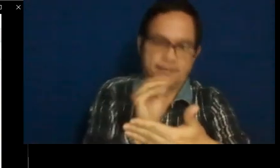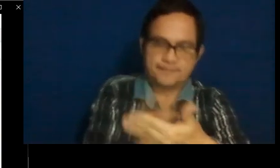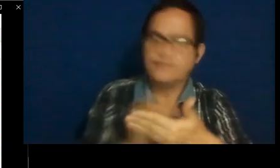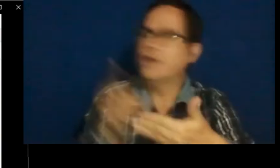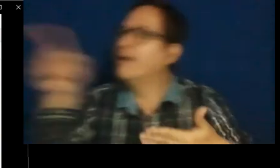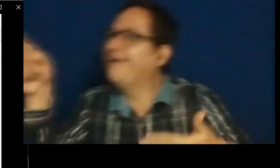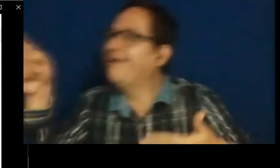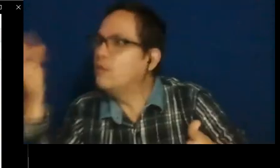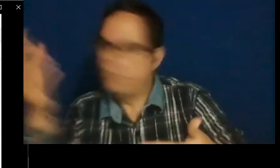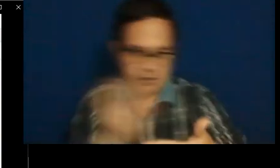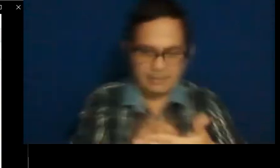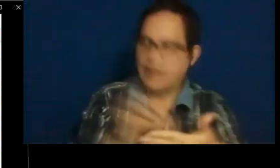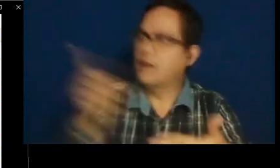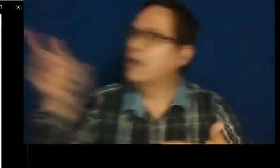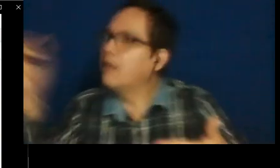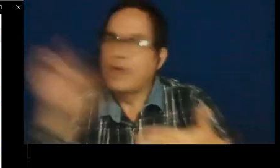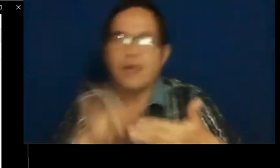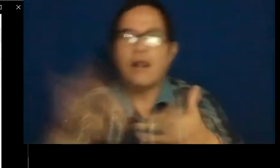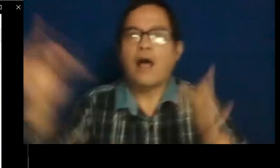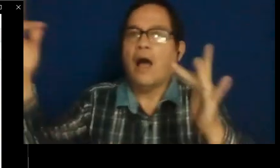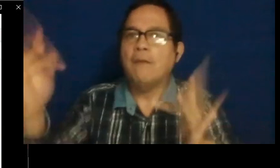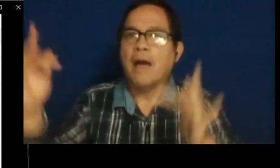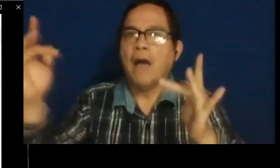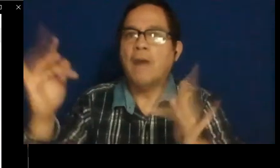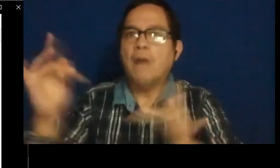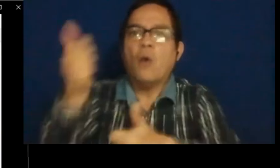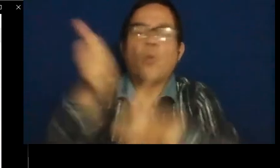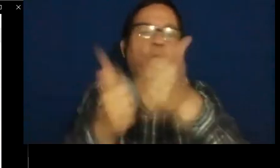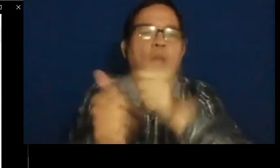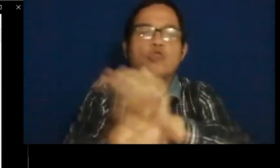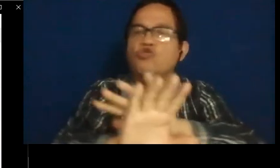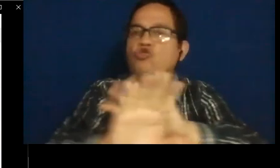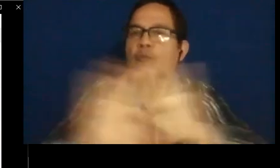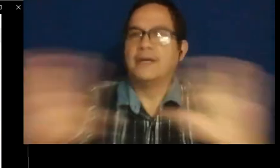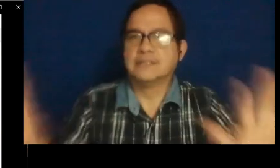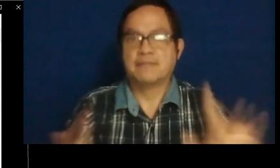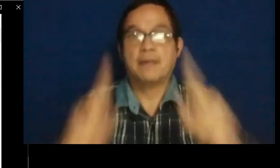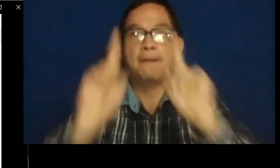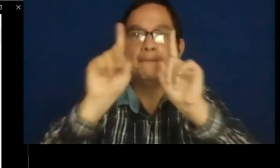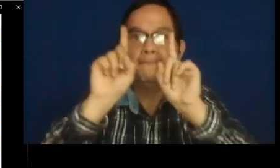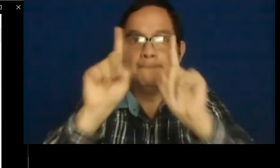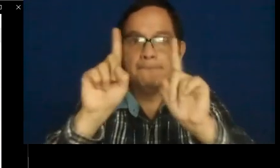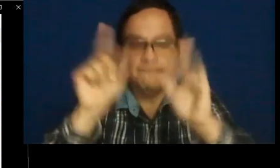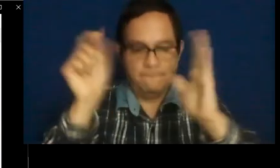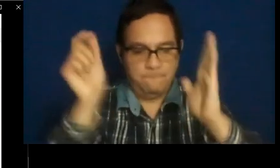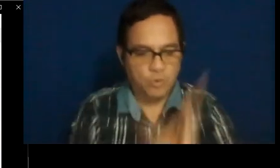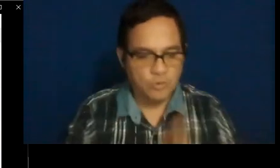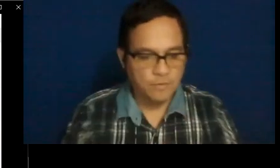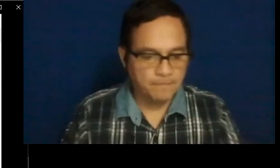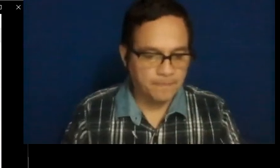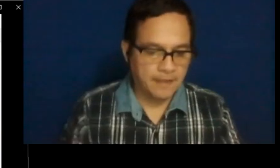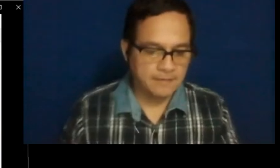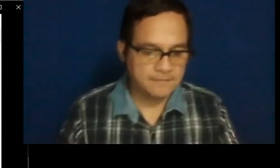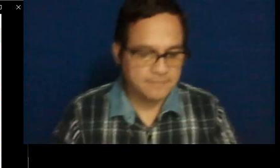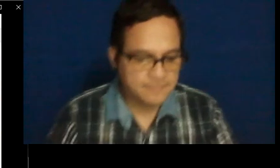cuánto vale a sub x. ¿Listo? Eso es lo que hay que hacer en el primer punto. Antes de que se nos vaya